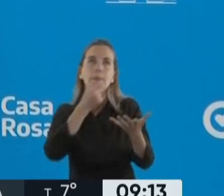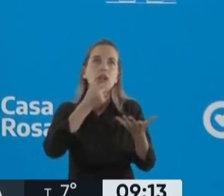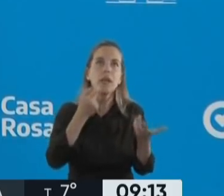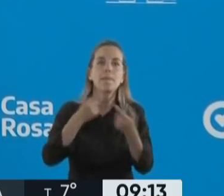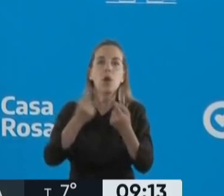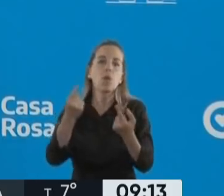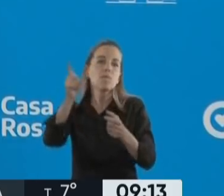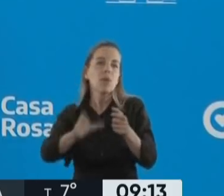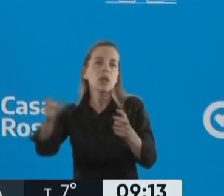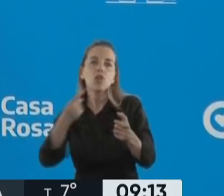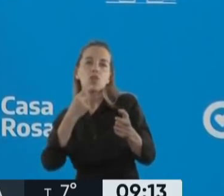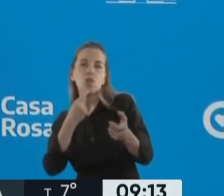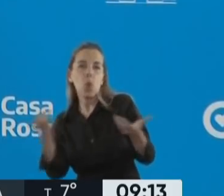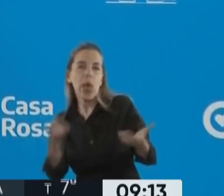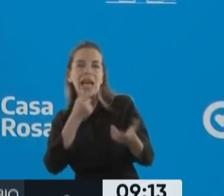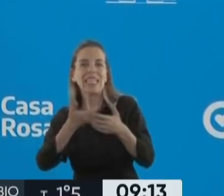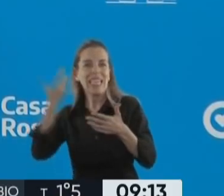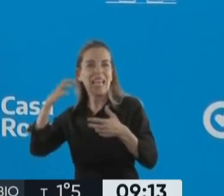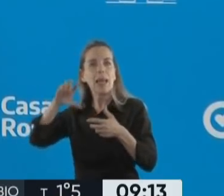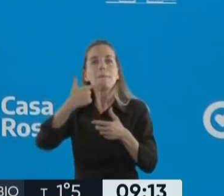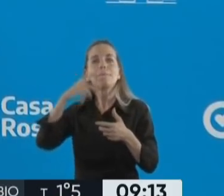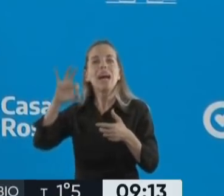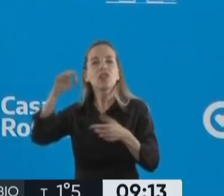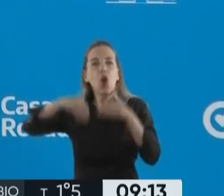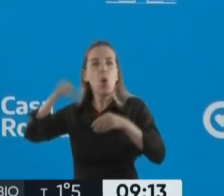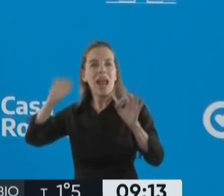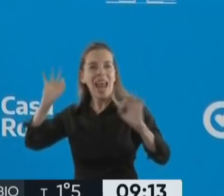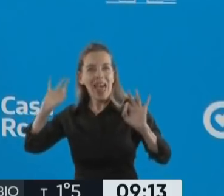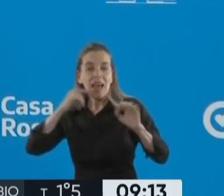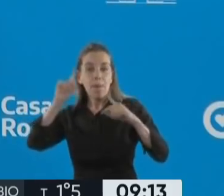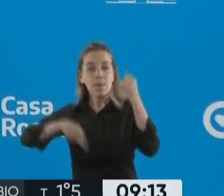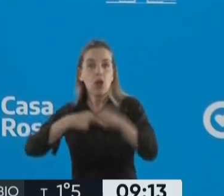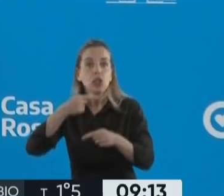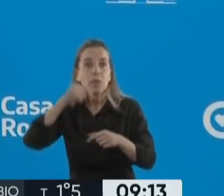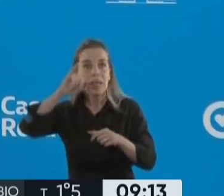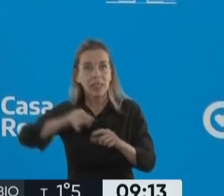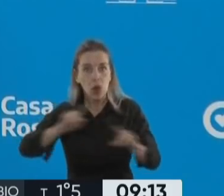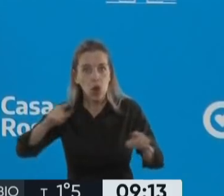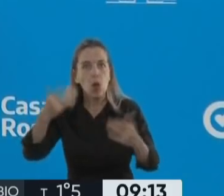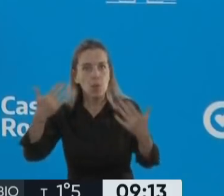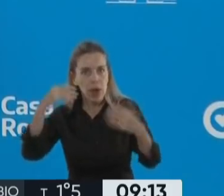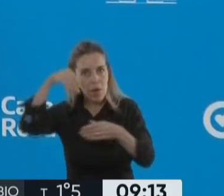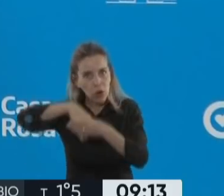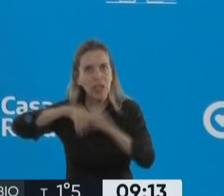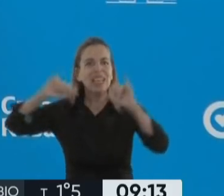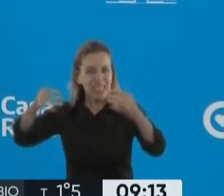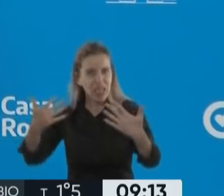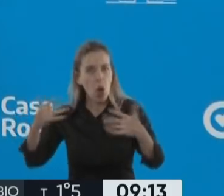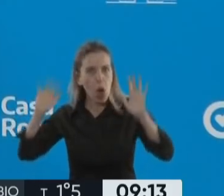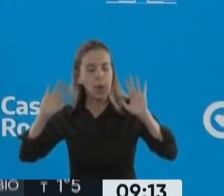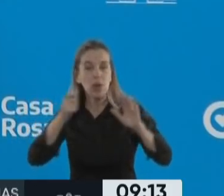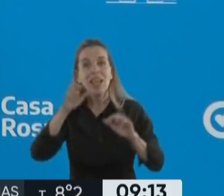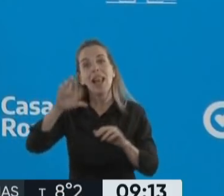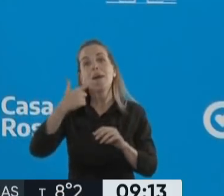preguntan si no participaron en las PASO, pueden o no participar en estas elecciones. Por supuesto, si no participaron en las PASO,